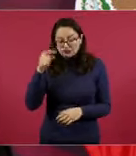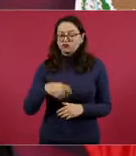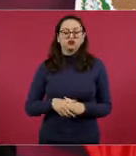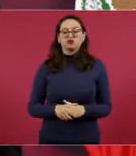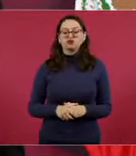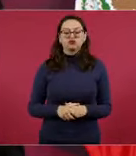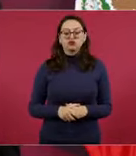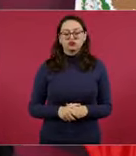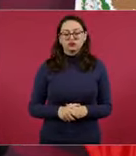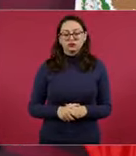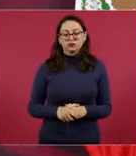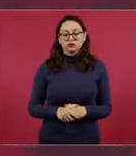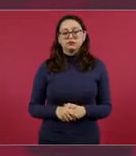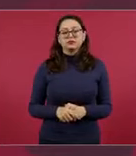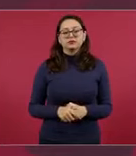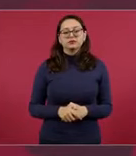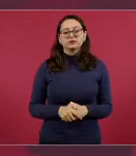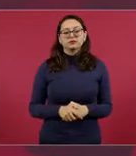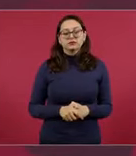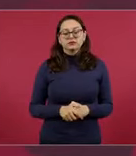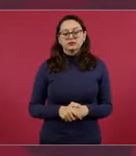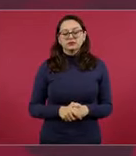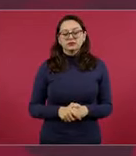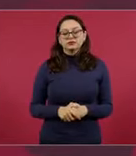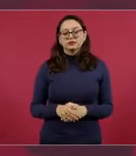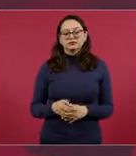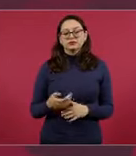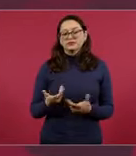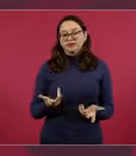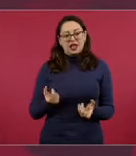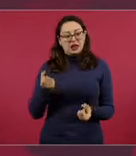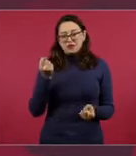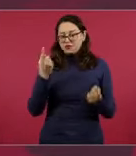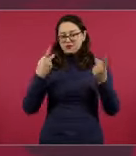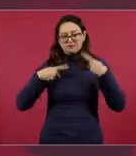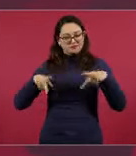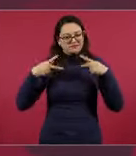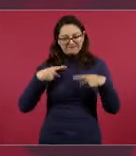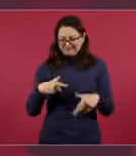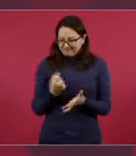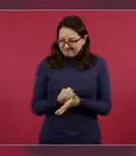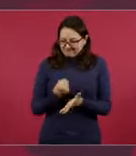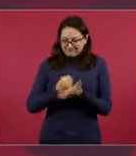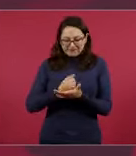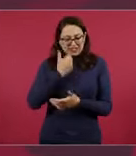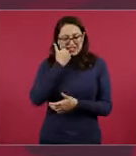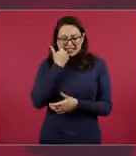Hay casos en donde la gente no quiere jubilarse